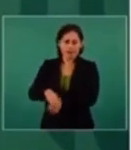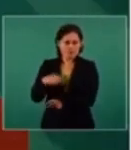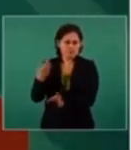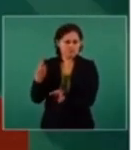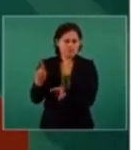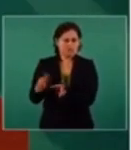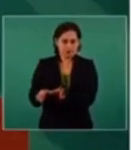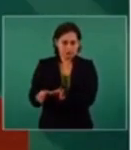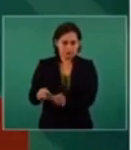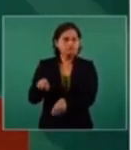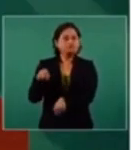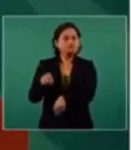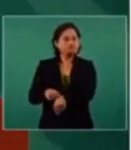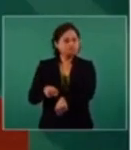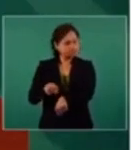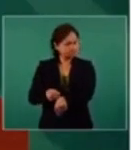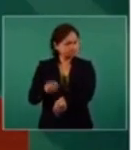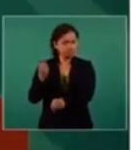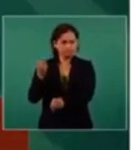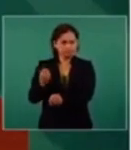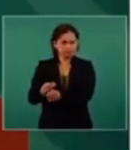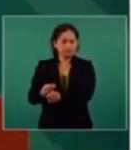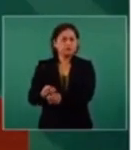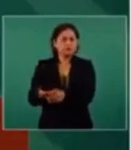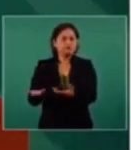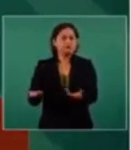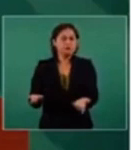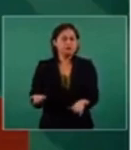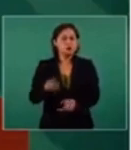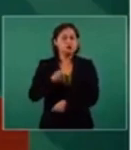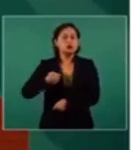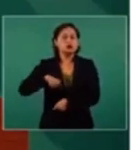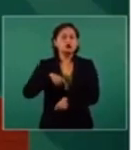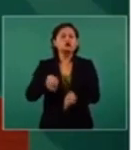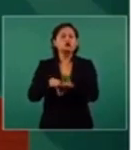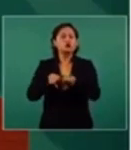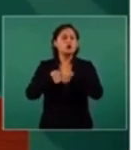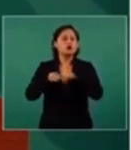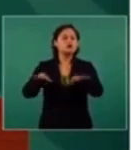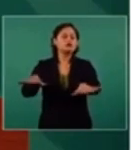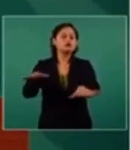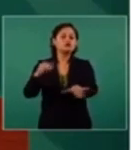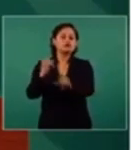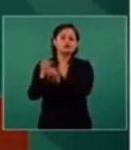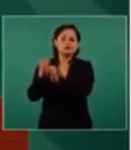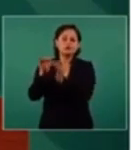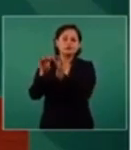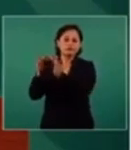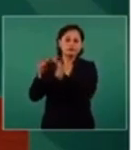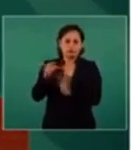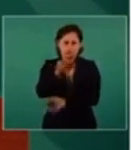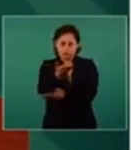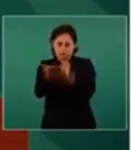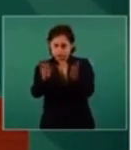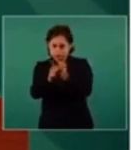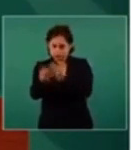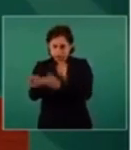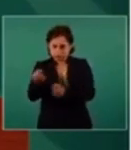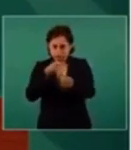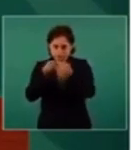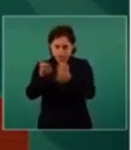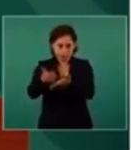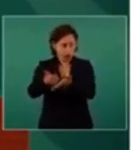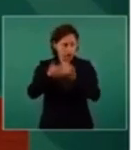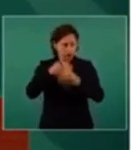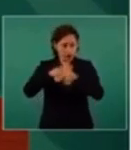puntuales e incluso lo hacemos a través de redes sociales a través de ustedes de los medios de comunicación